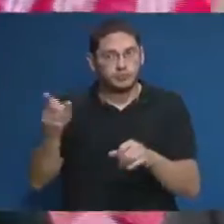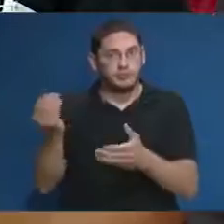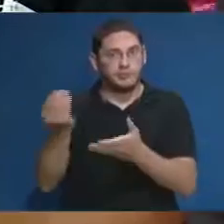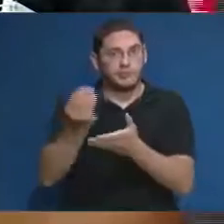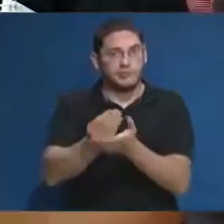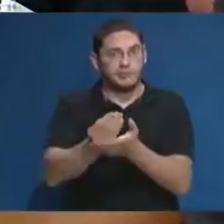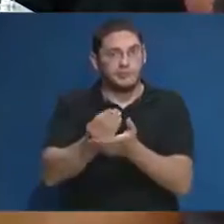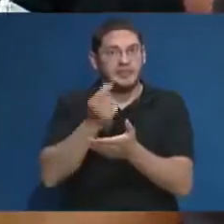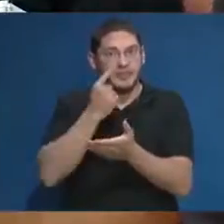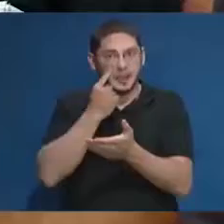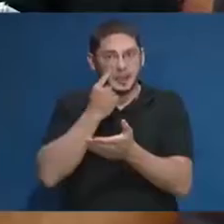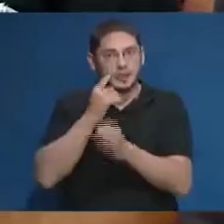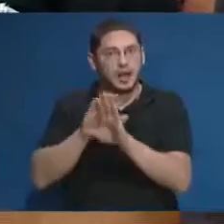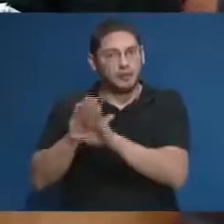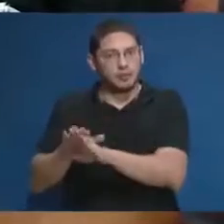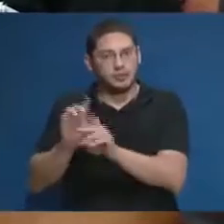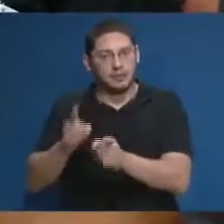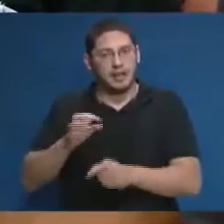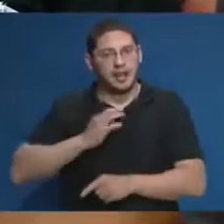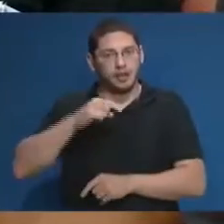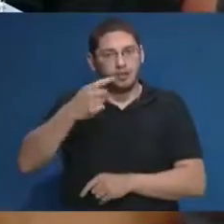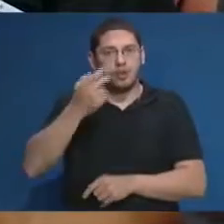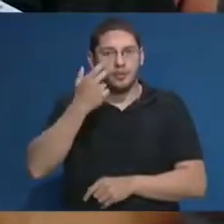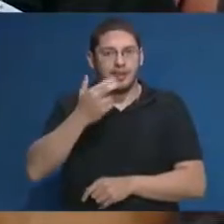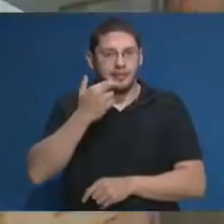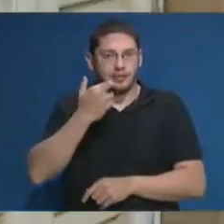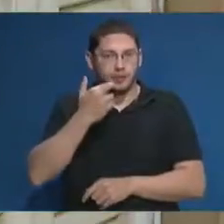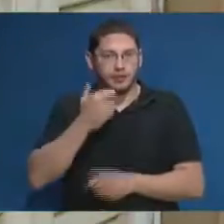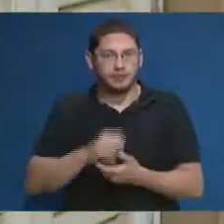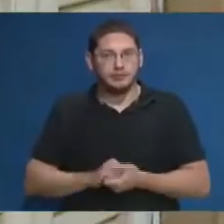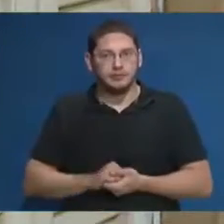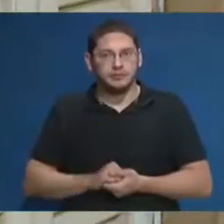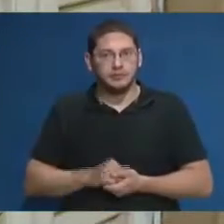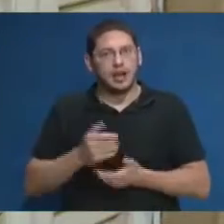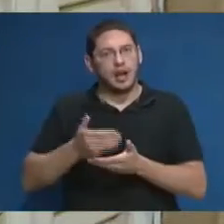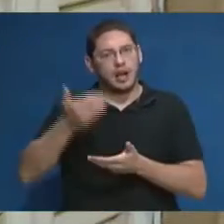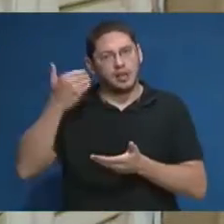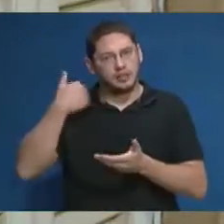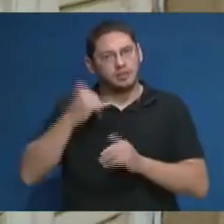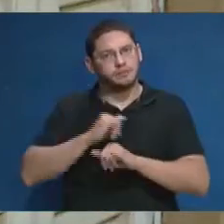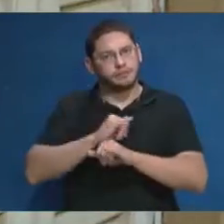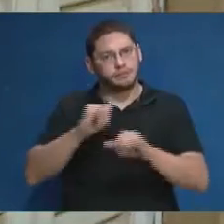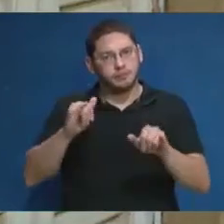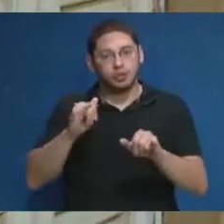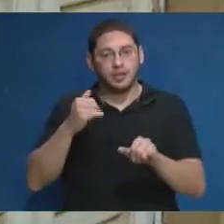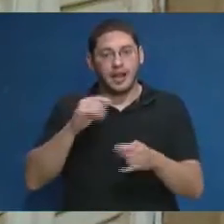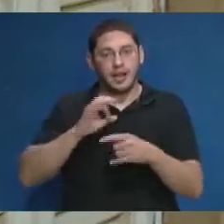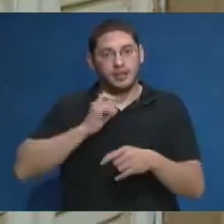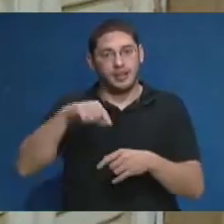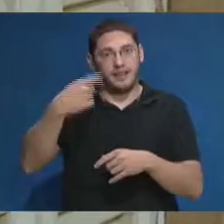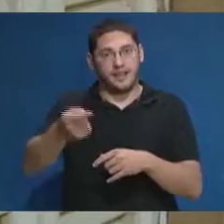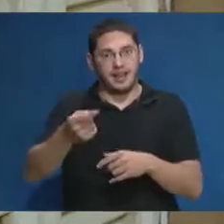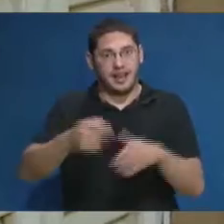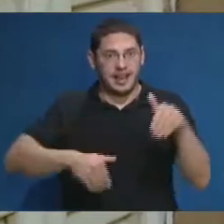candidatura para la intendencia en las elecciones de 2019. Yo anuncié que no voy a ser candidato el próximo año,